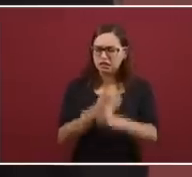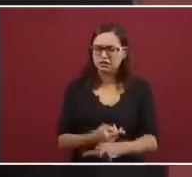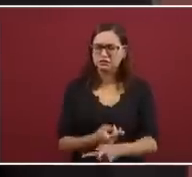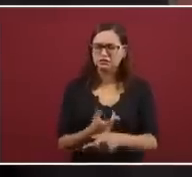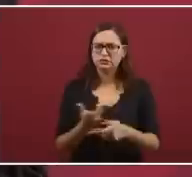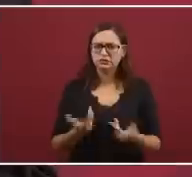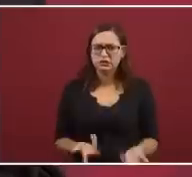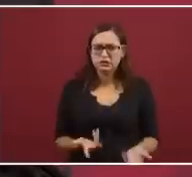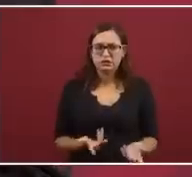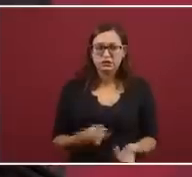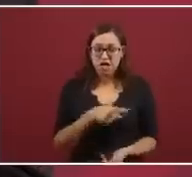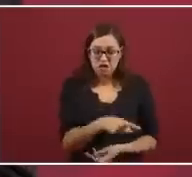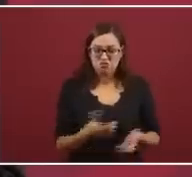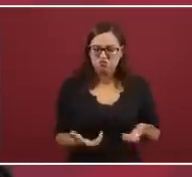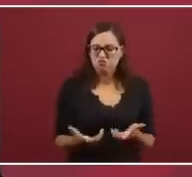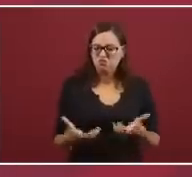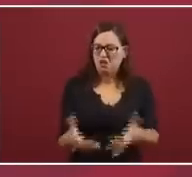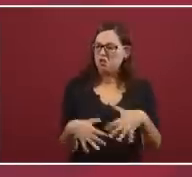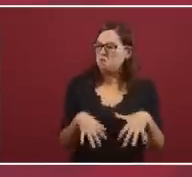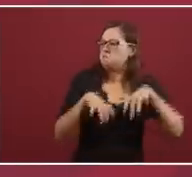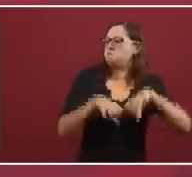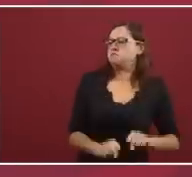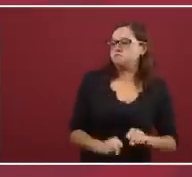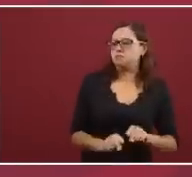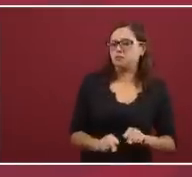caer en chantajes.